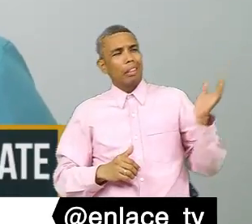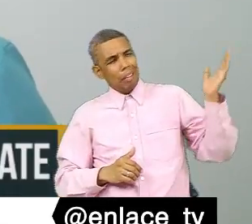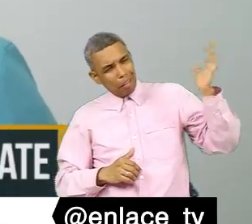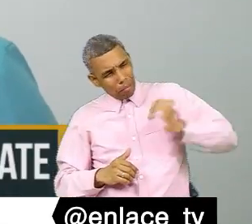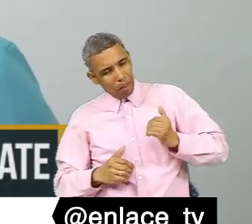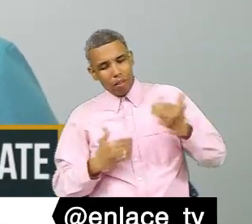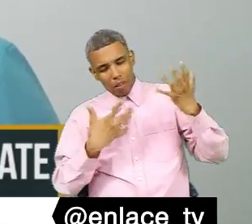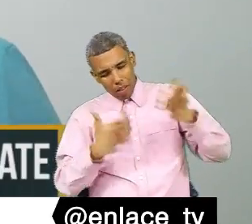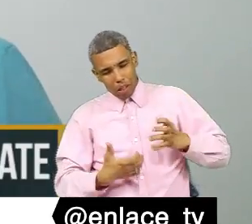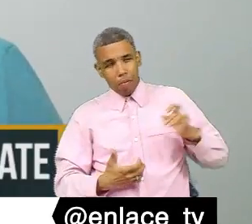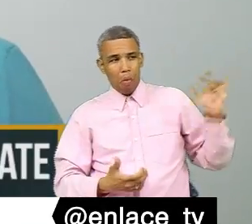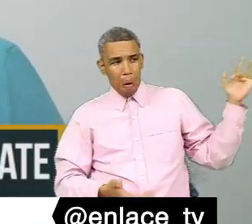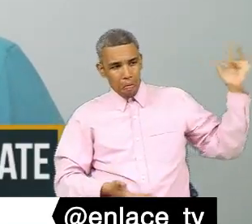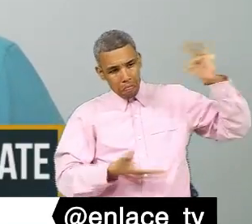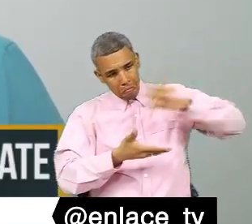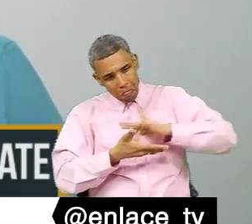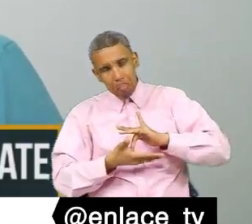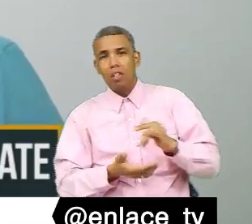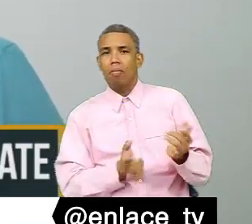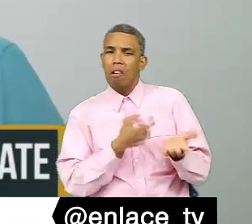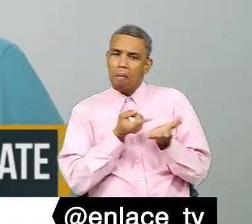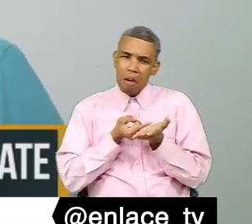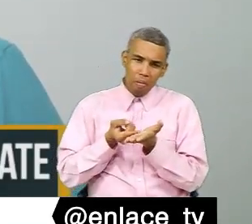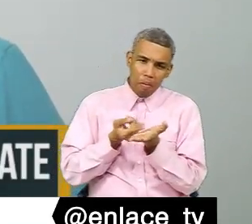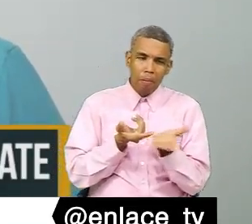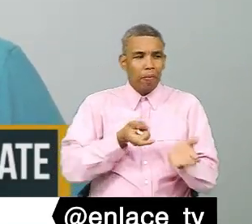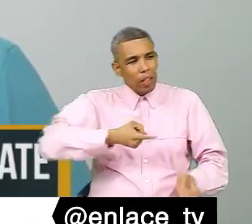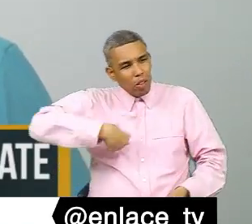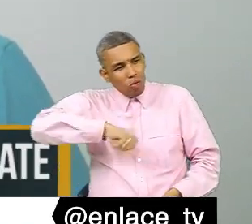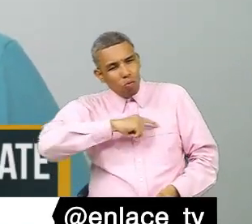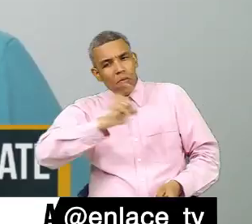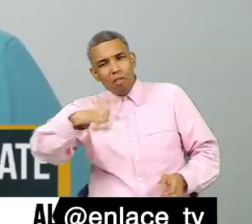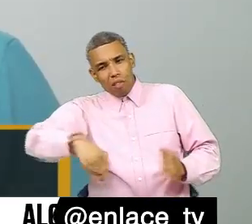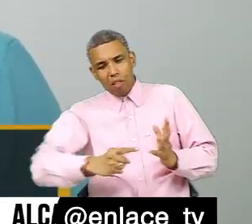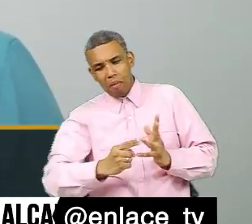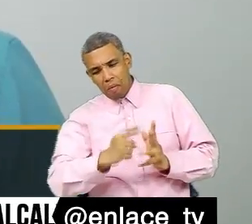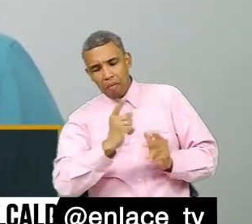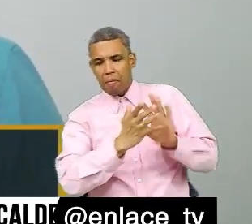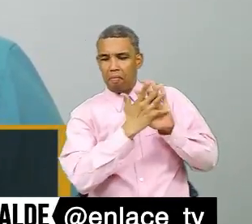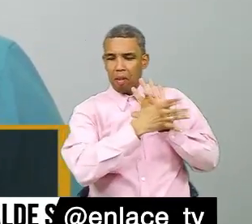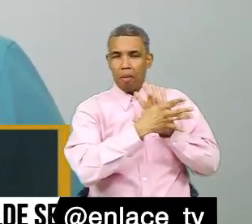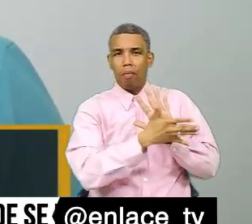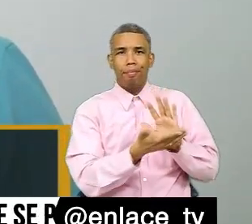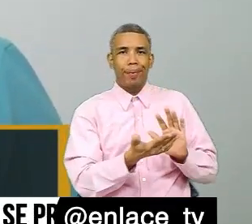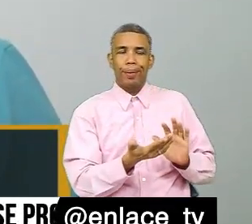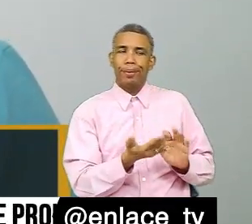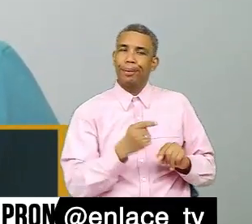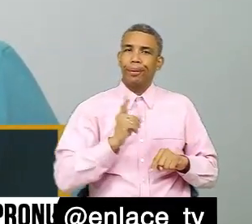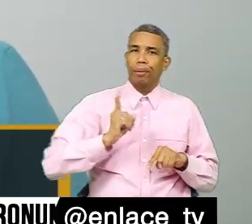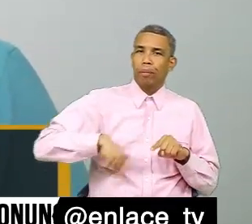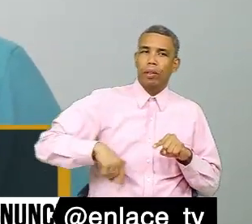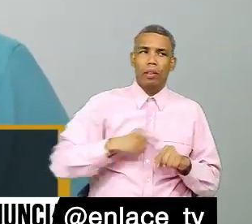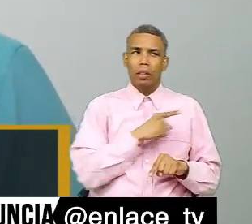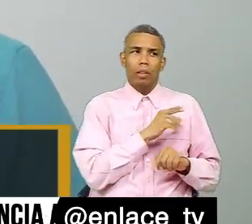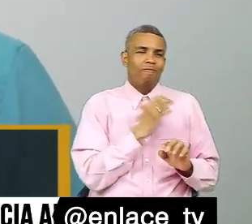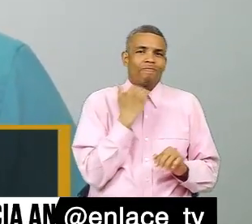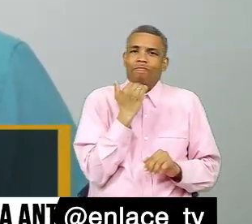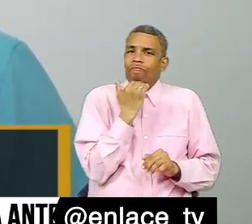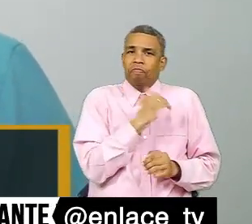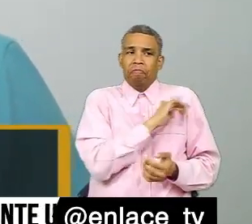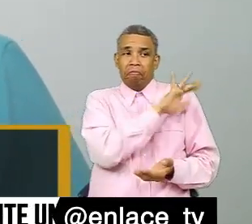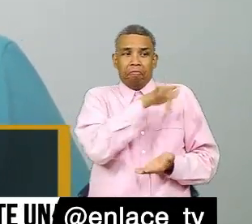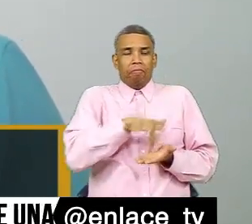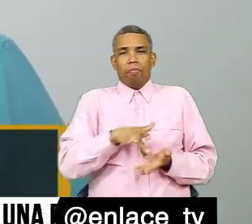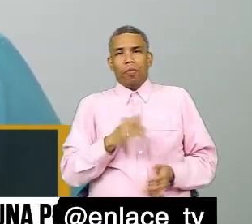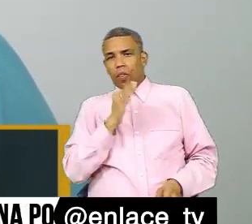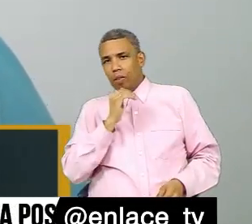medios que se siente con nosotros para que escuche las comunidades y no ha sido posible. Como presidente de la Federación Comunal de Santander, actual y